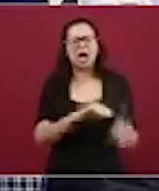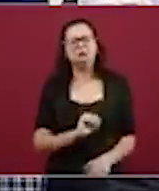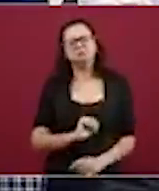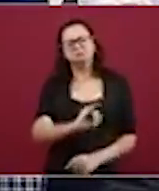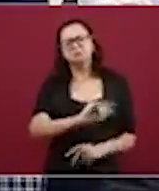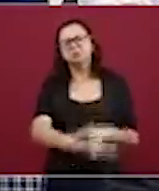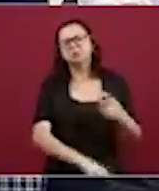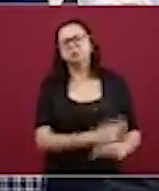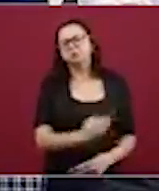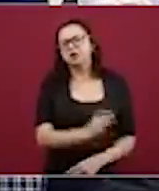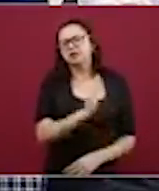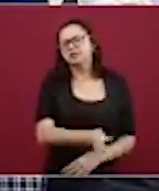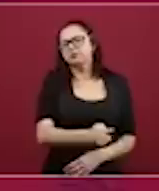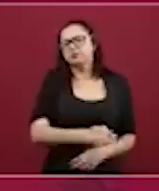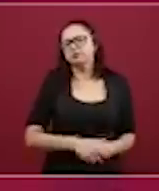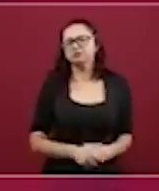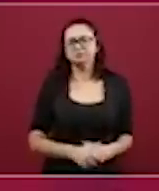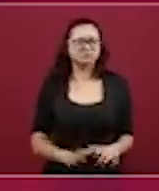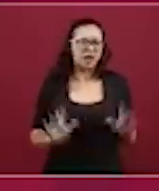Así fue.